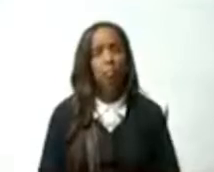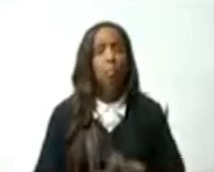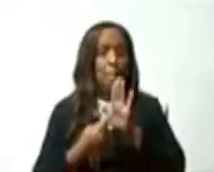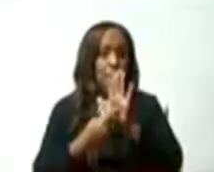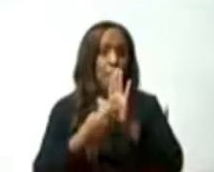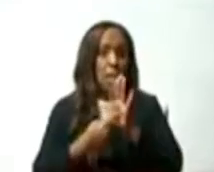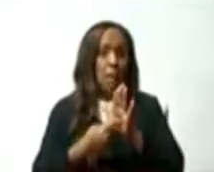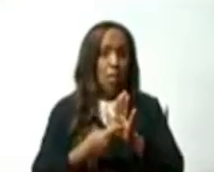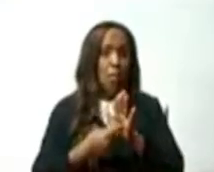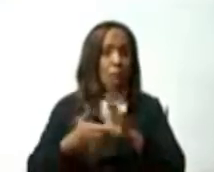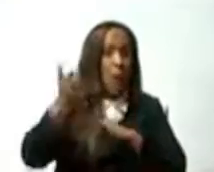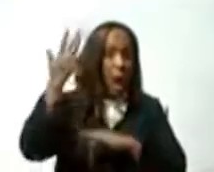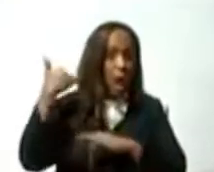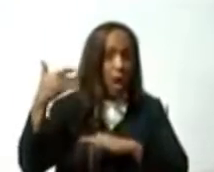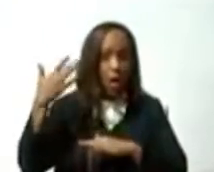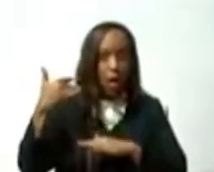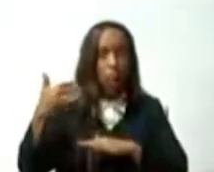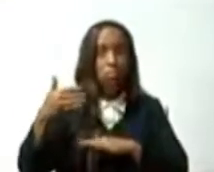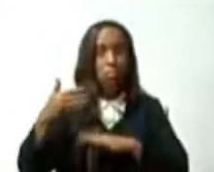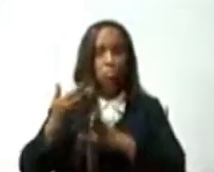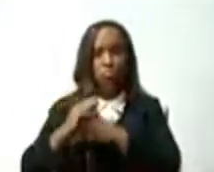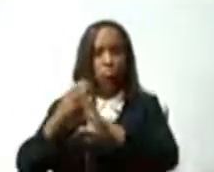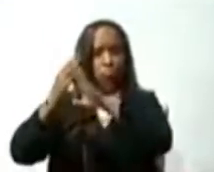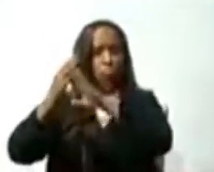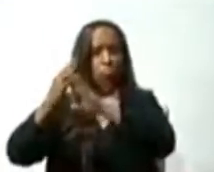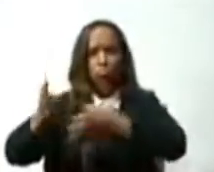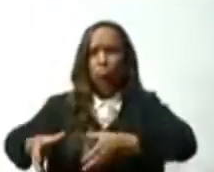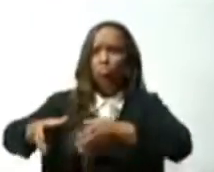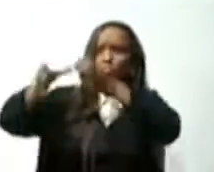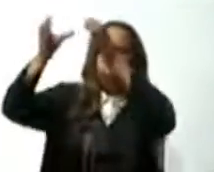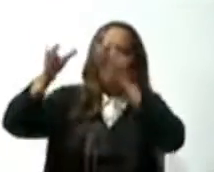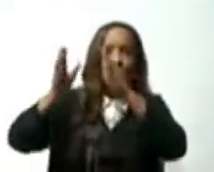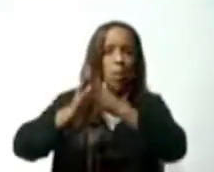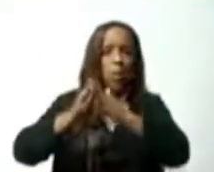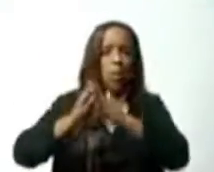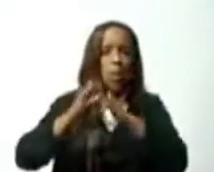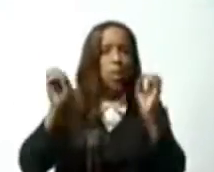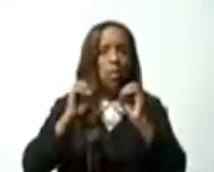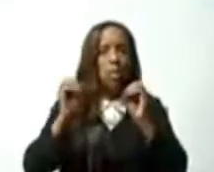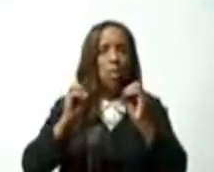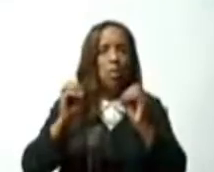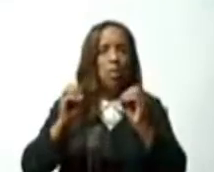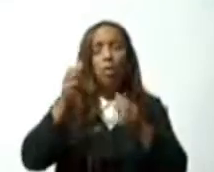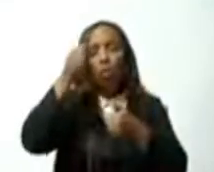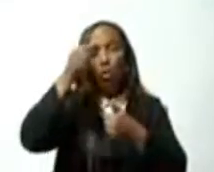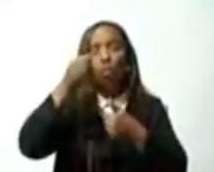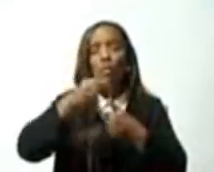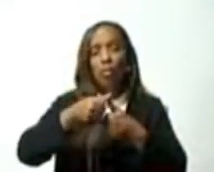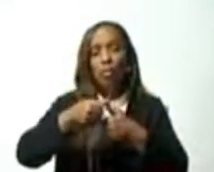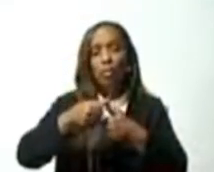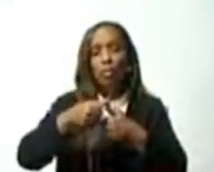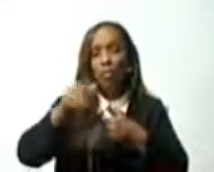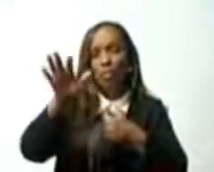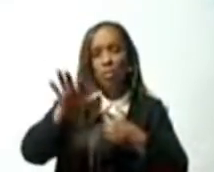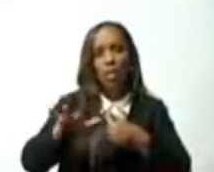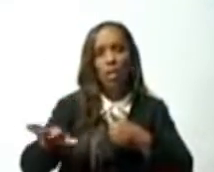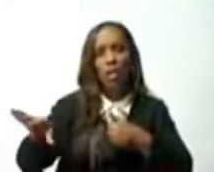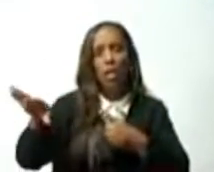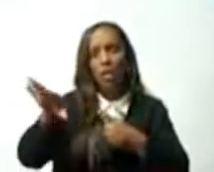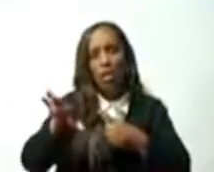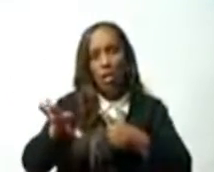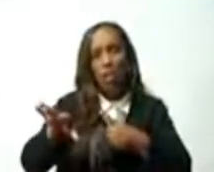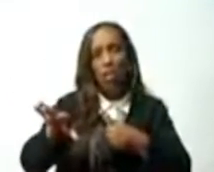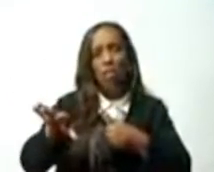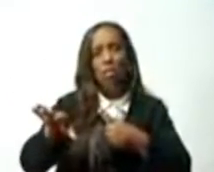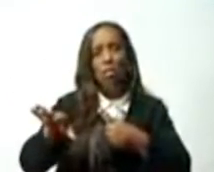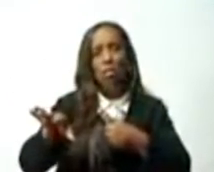hizo cuando George, o la tormenta Hortensia, por eso lleva su nombre. Y el otro es Villa Progreso, que